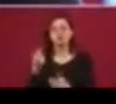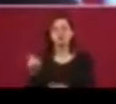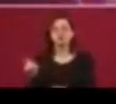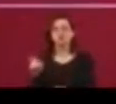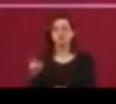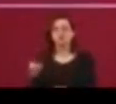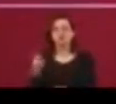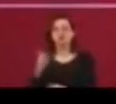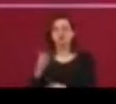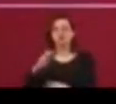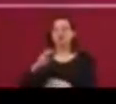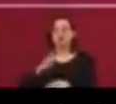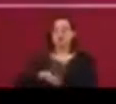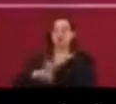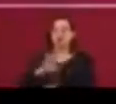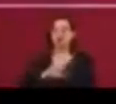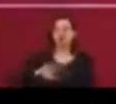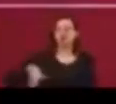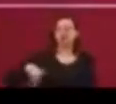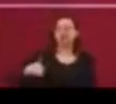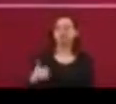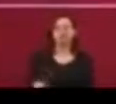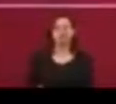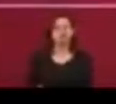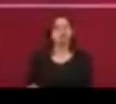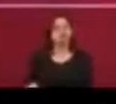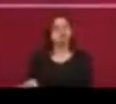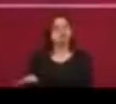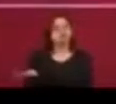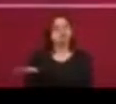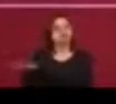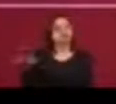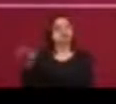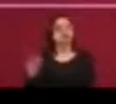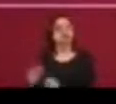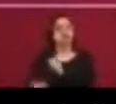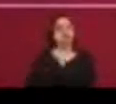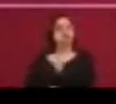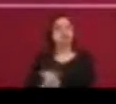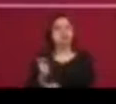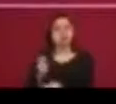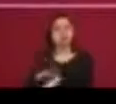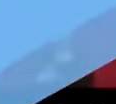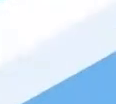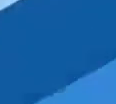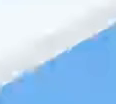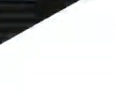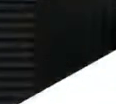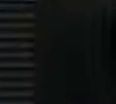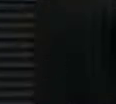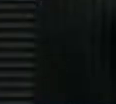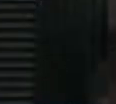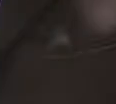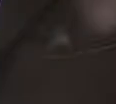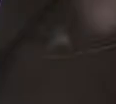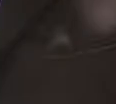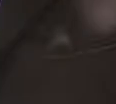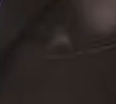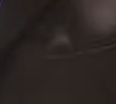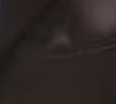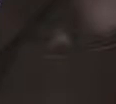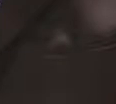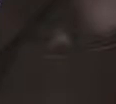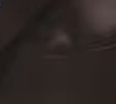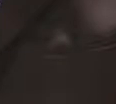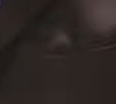de esta empresa, y ha aumentado el precio porque lo venimos midiendo también semana con con semana.